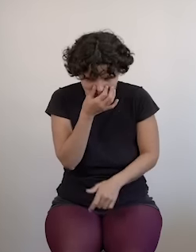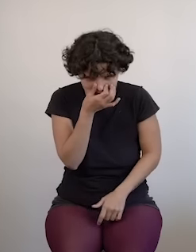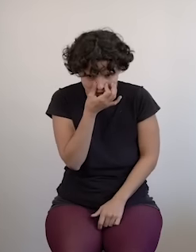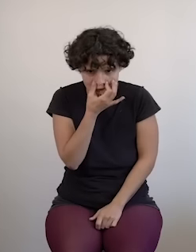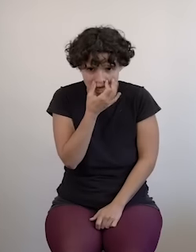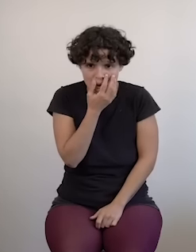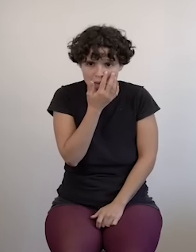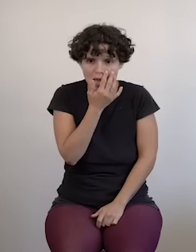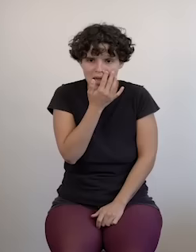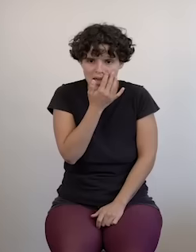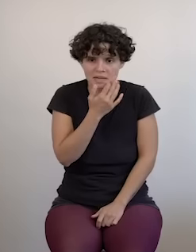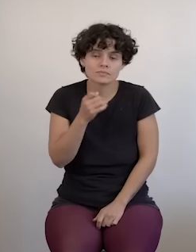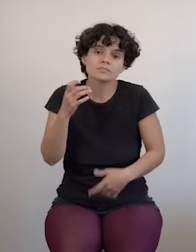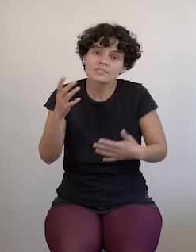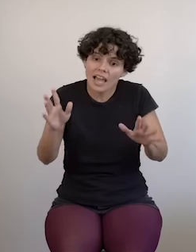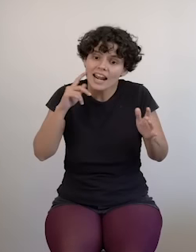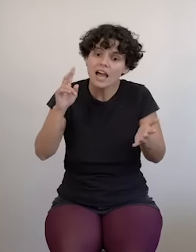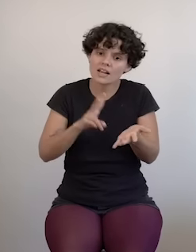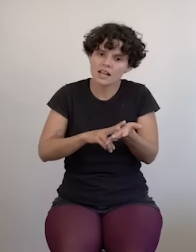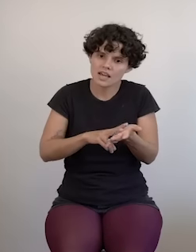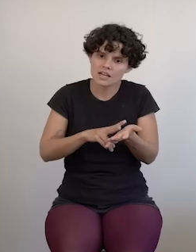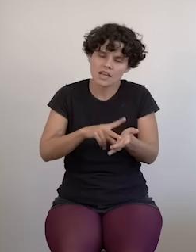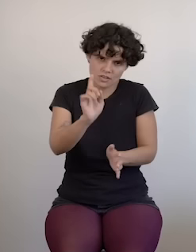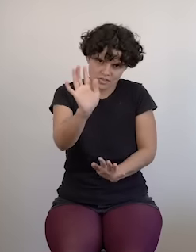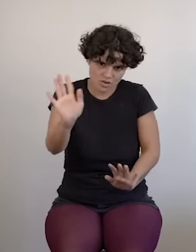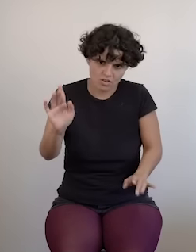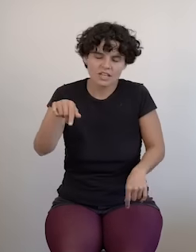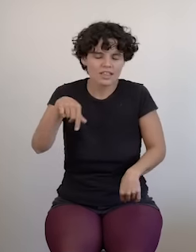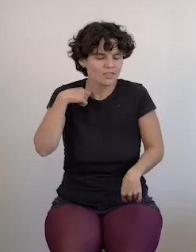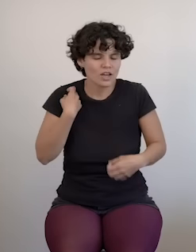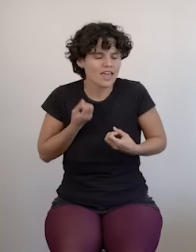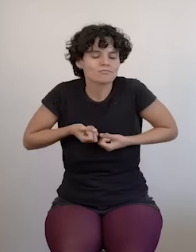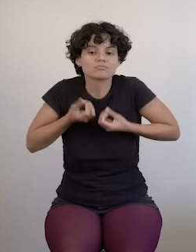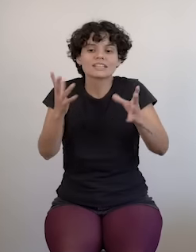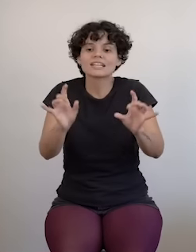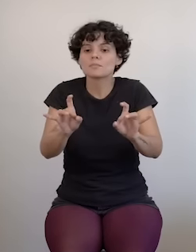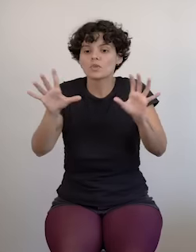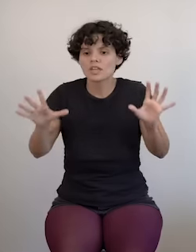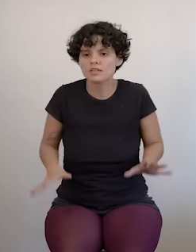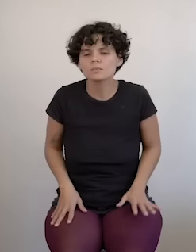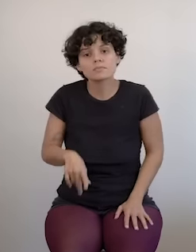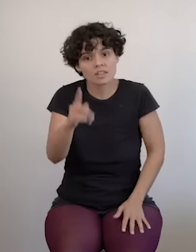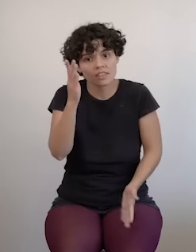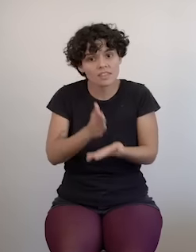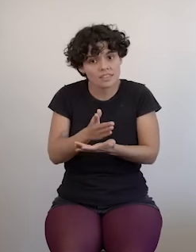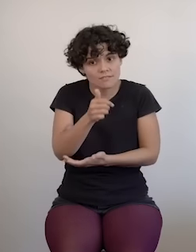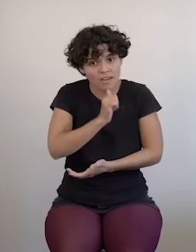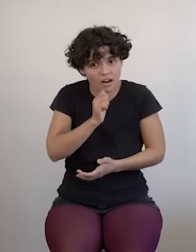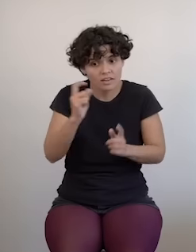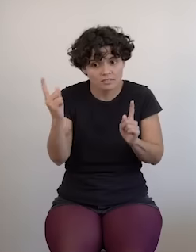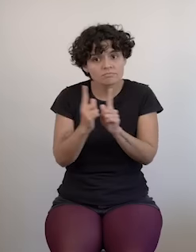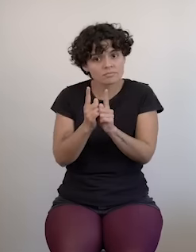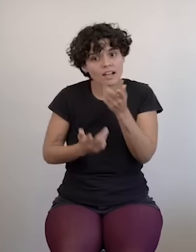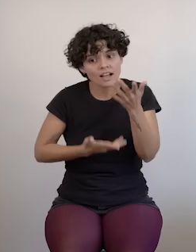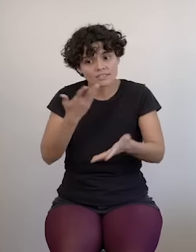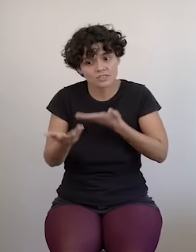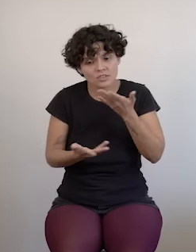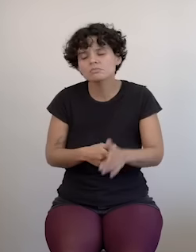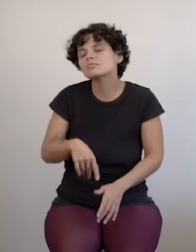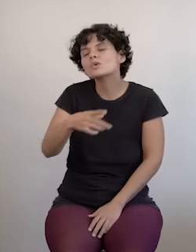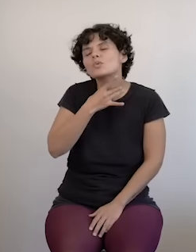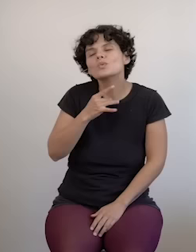¡Puta que despule! ¡Una lauteado! ¡Estaba real! ¡Le dio mucha caída! ¡Oye! Tenemos que hacer un tema juntos. Usted,